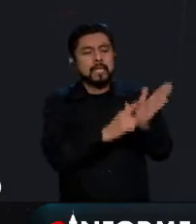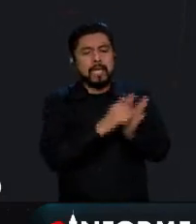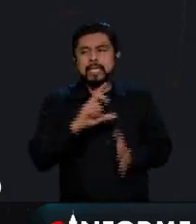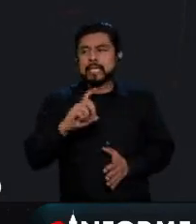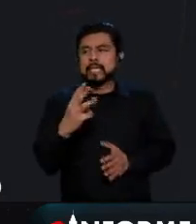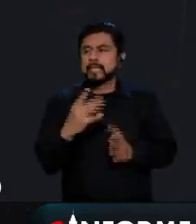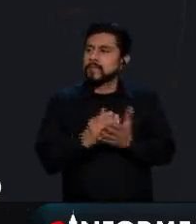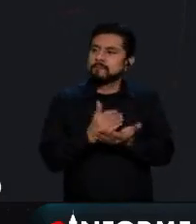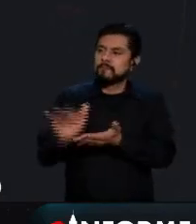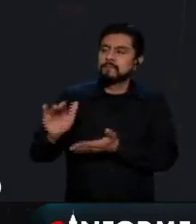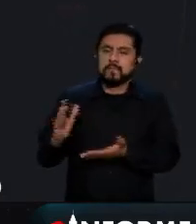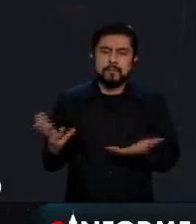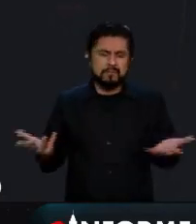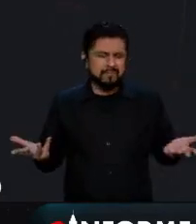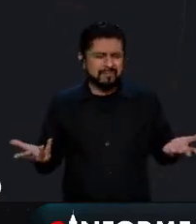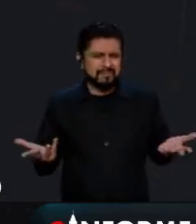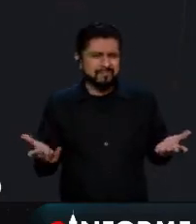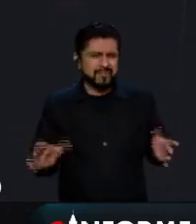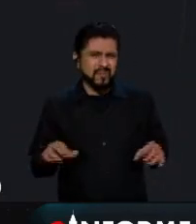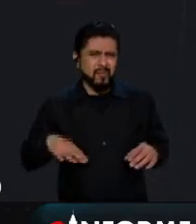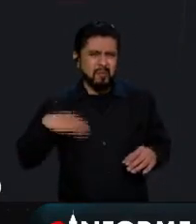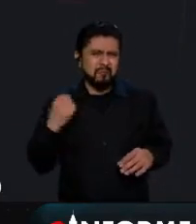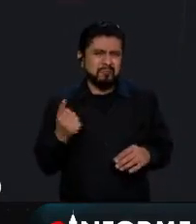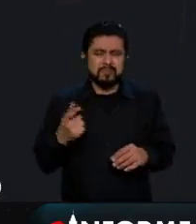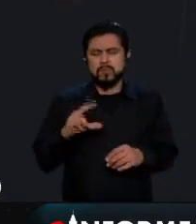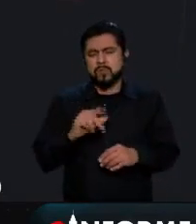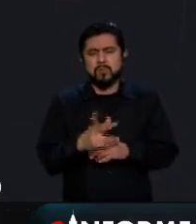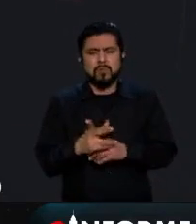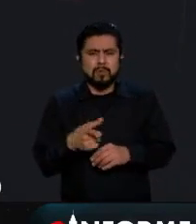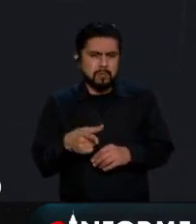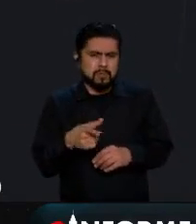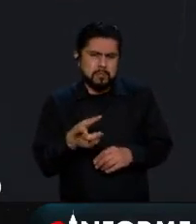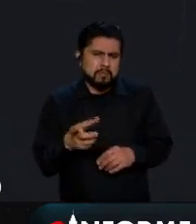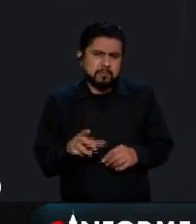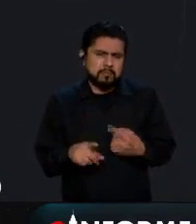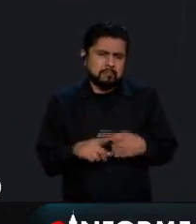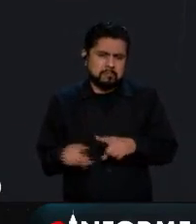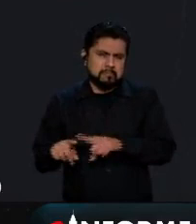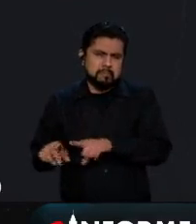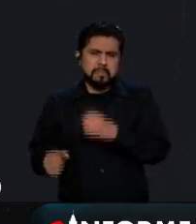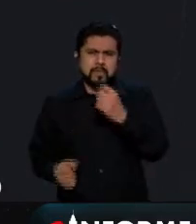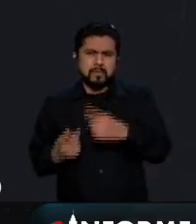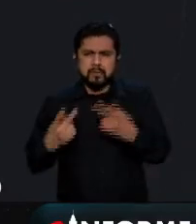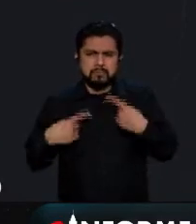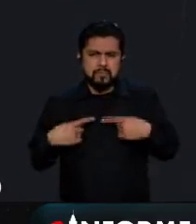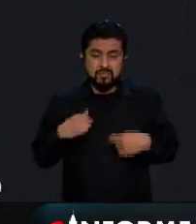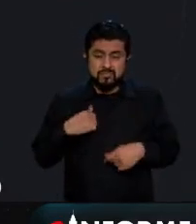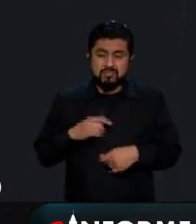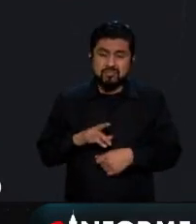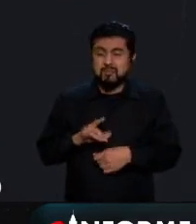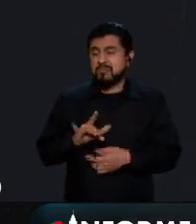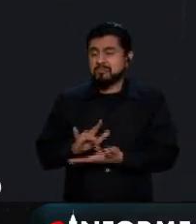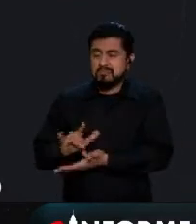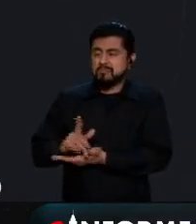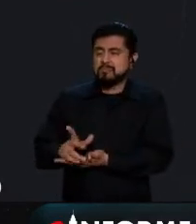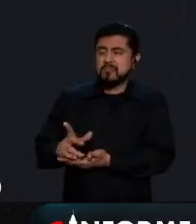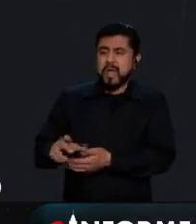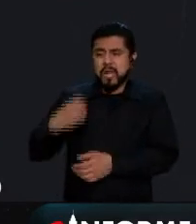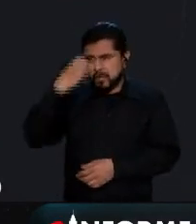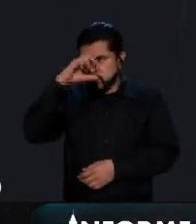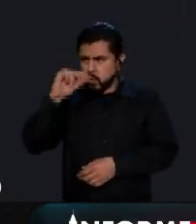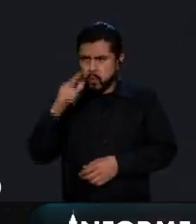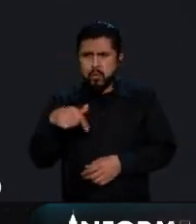beneficio de la sociedad mexicana, ni siquiera lo estoy poniendo del lado de los propios extranjeros, de la sociedad mexicana,